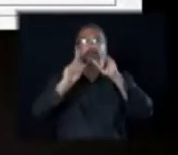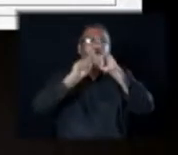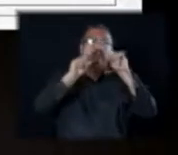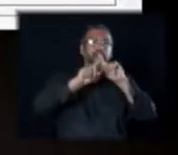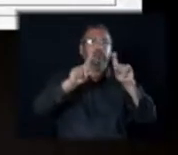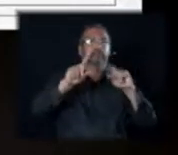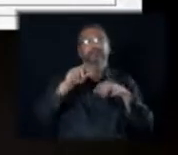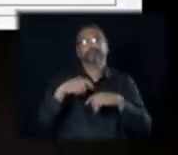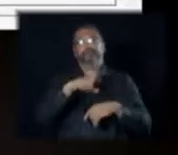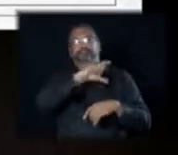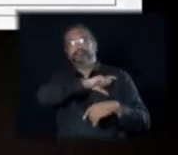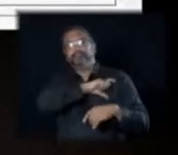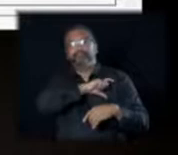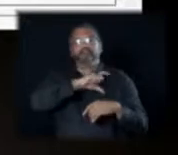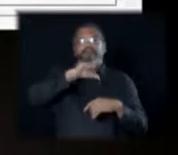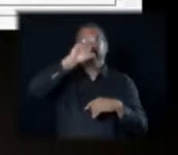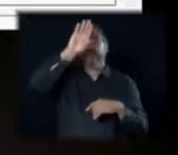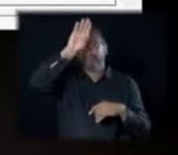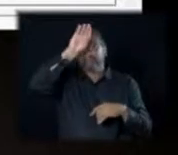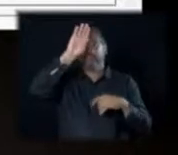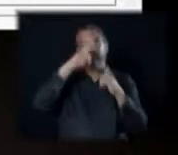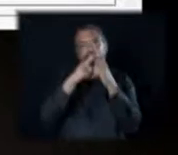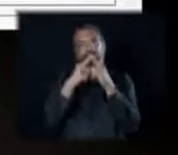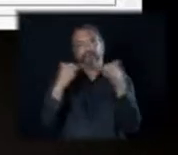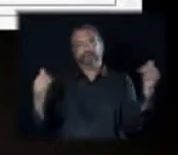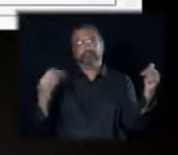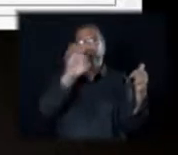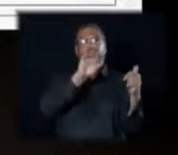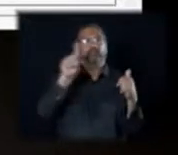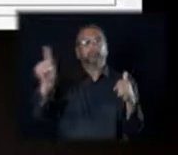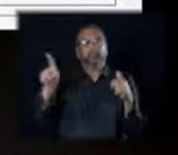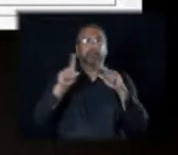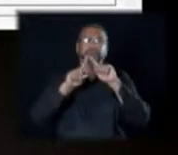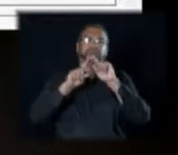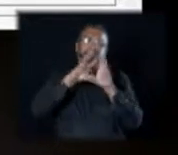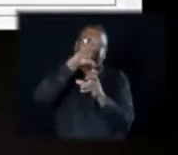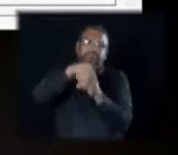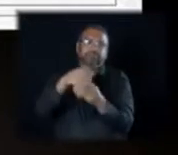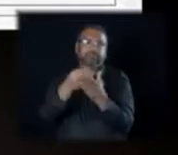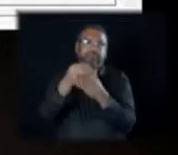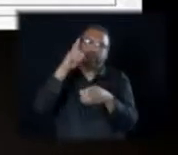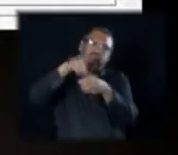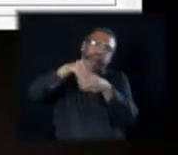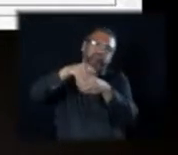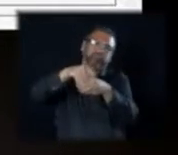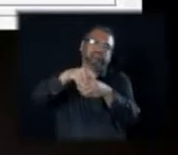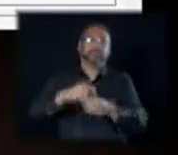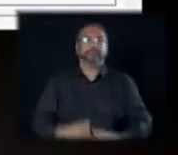para entidades públicas como la policía y el sistema 911.